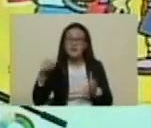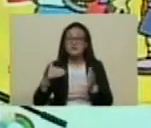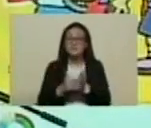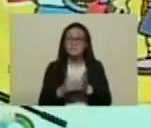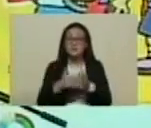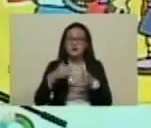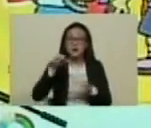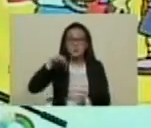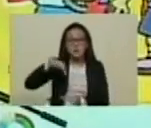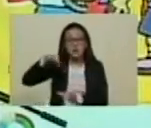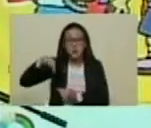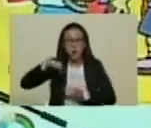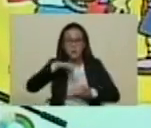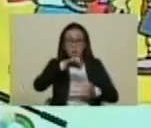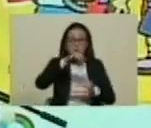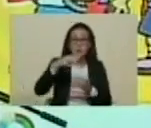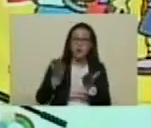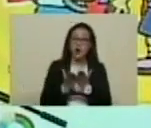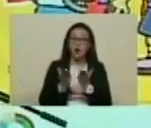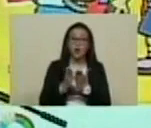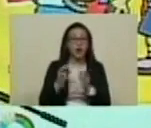meta. Y yo quiero de aquí al...